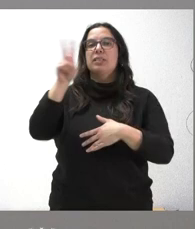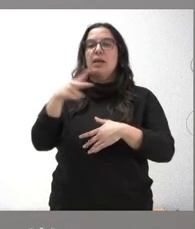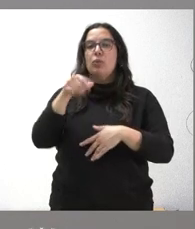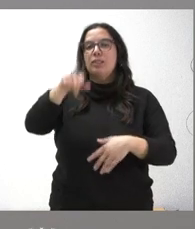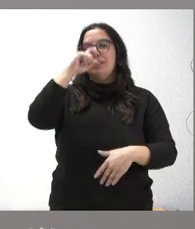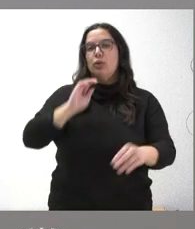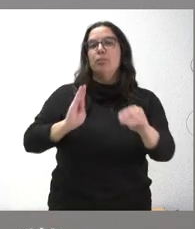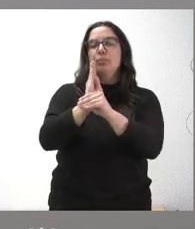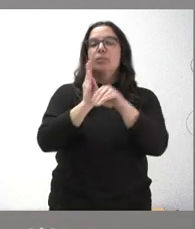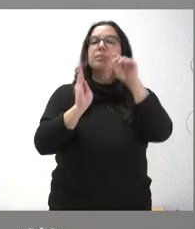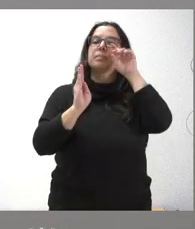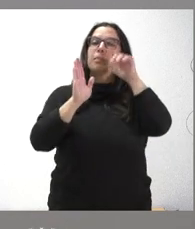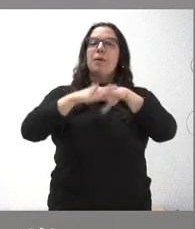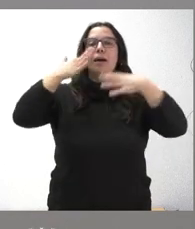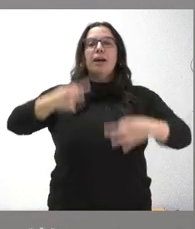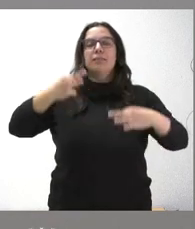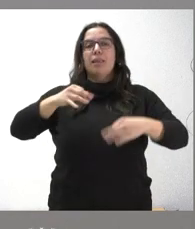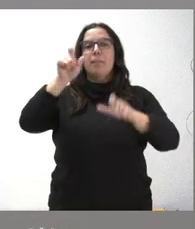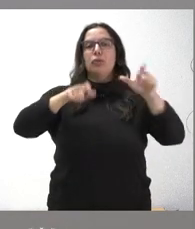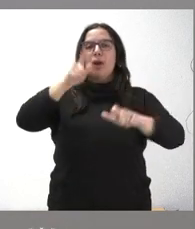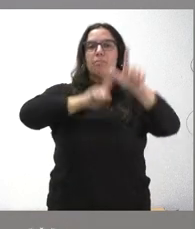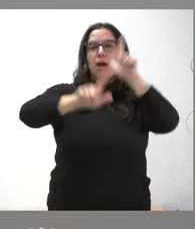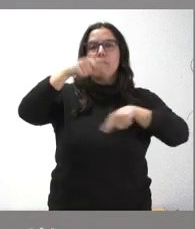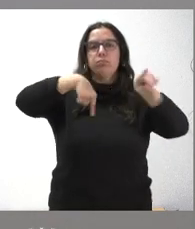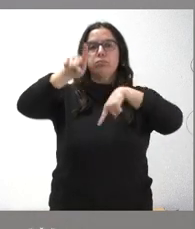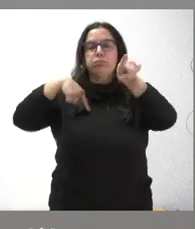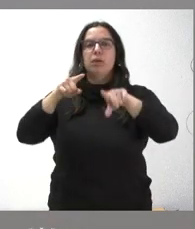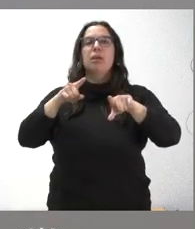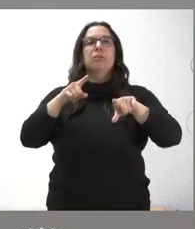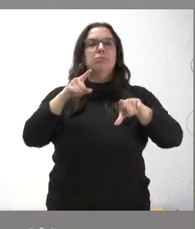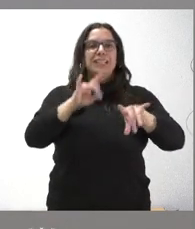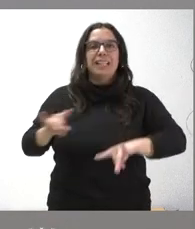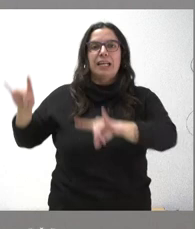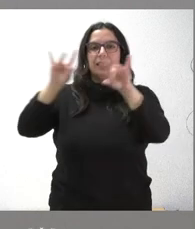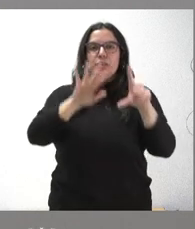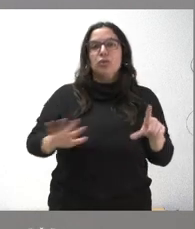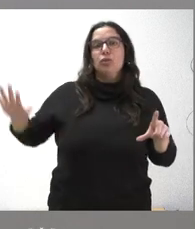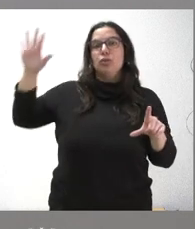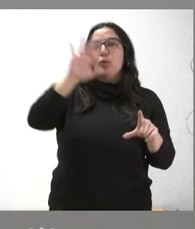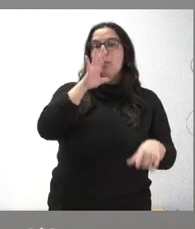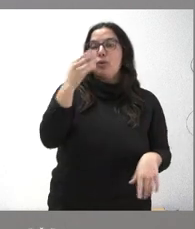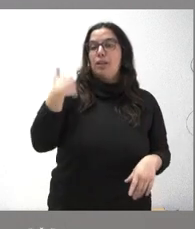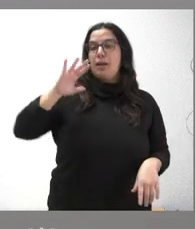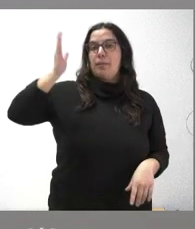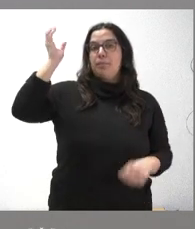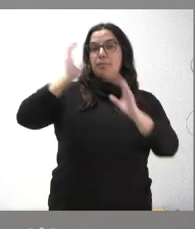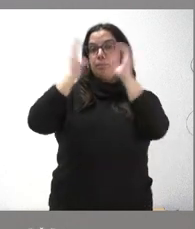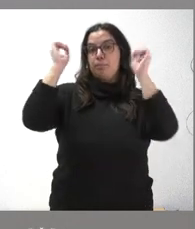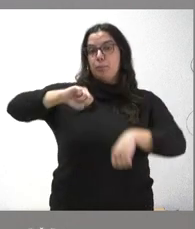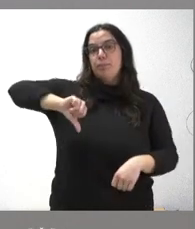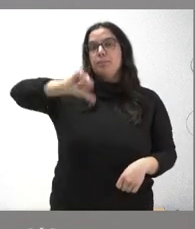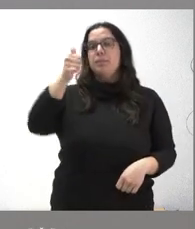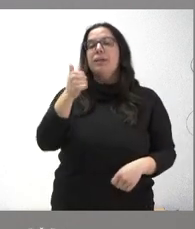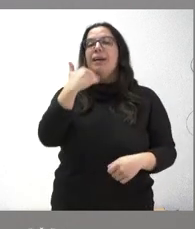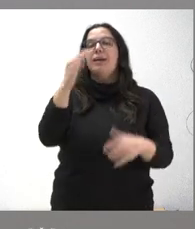este año para garantizar la movilidad de Los viajeros por el territorio tras la aprobación en este consejo de gobierno de casi